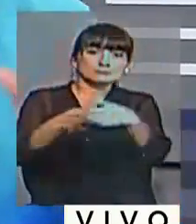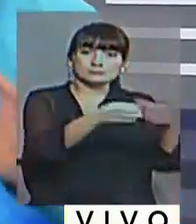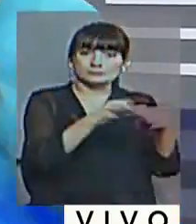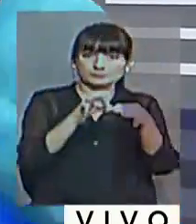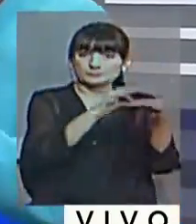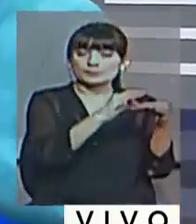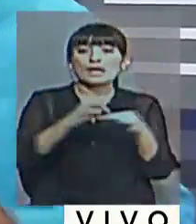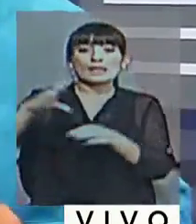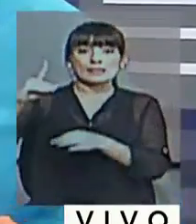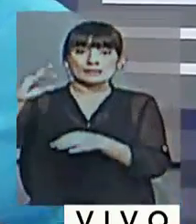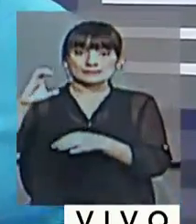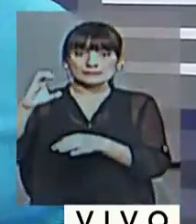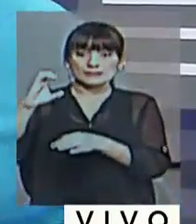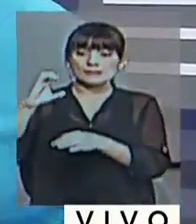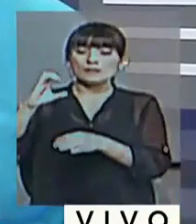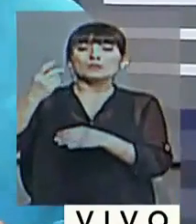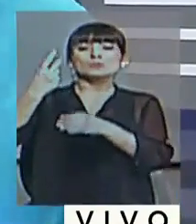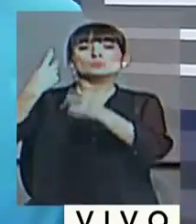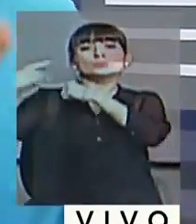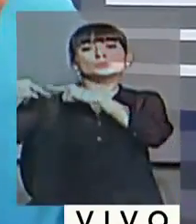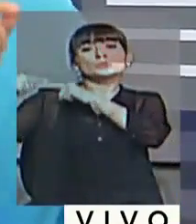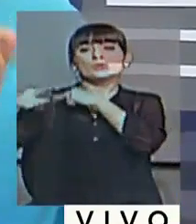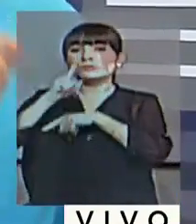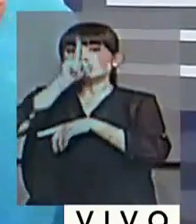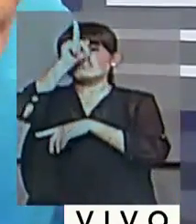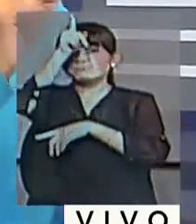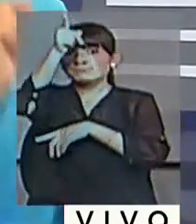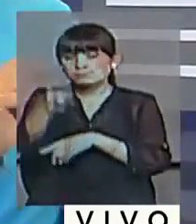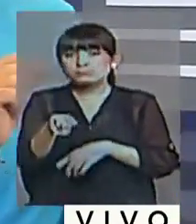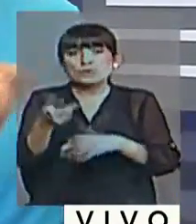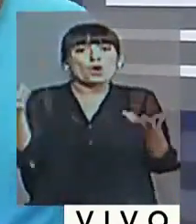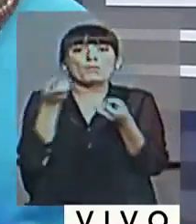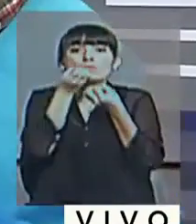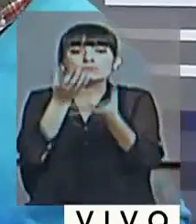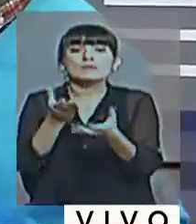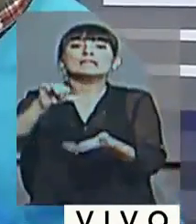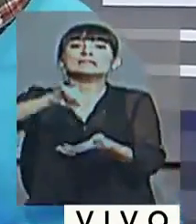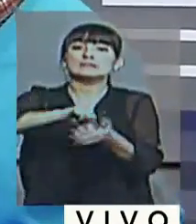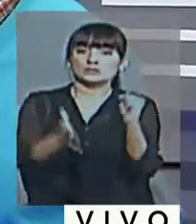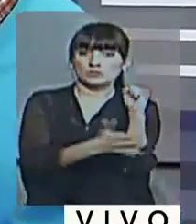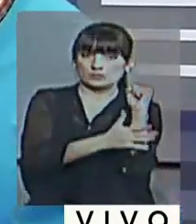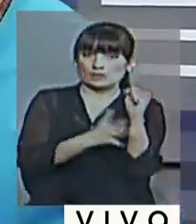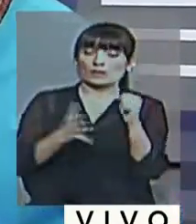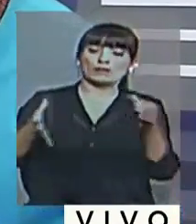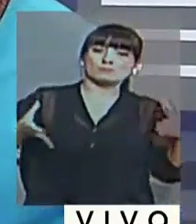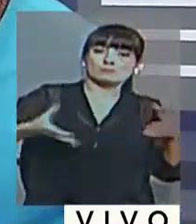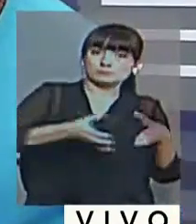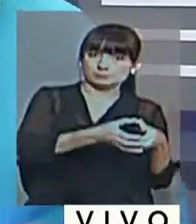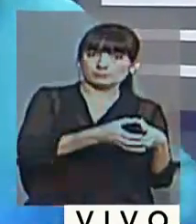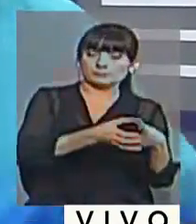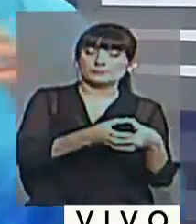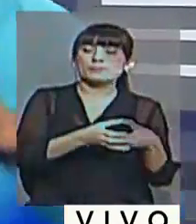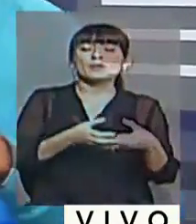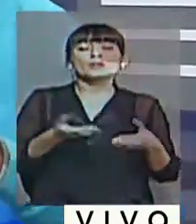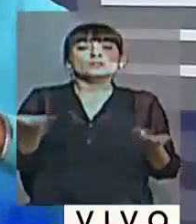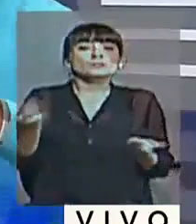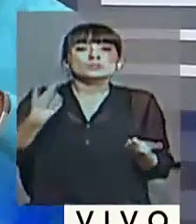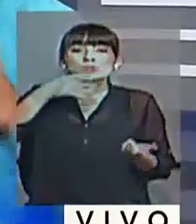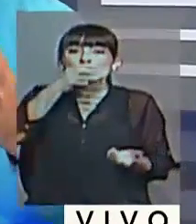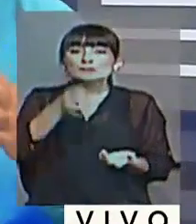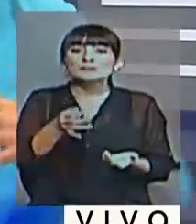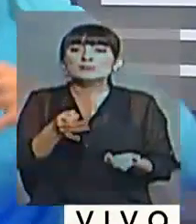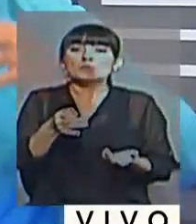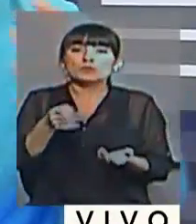forma de ver las cosas, se expresa en la centroizquierda. Y lo que nosotros decimos es, llegamos a este momento sin un